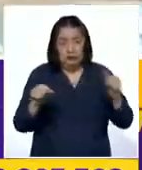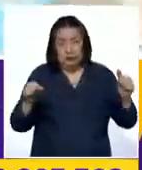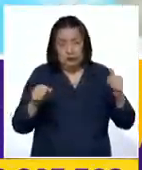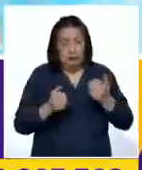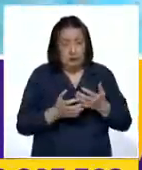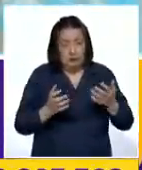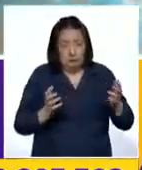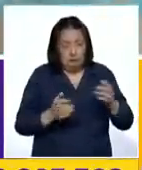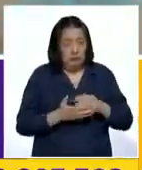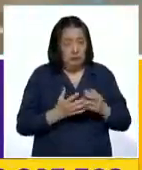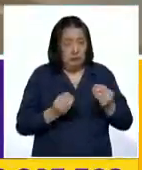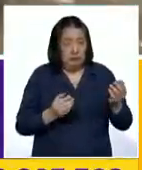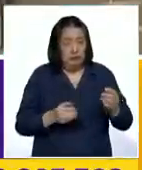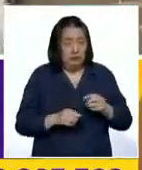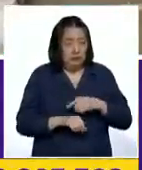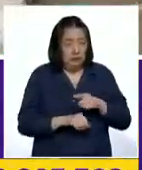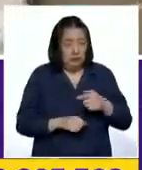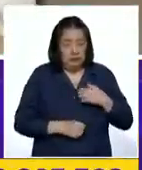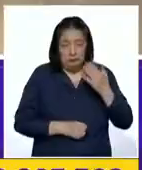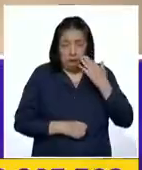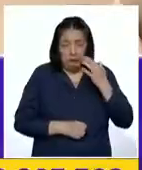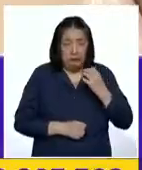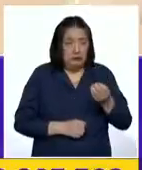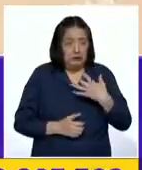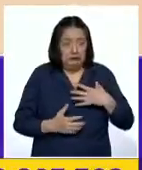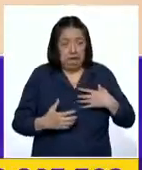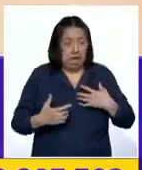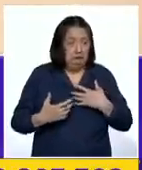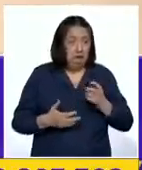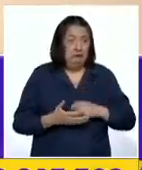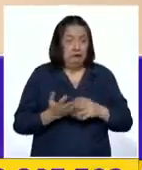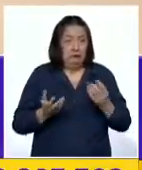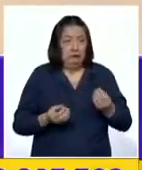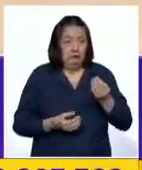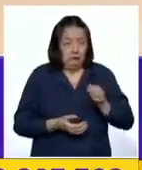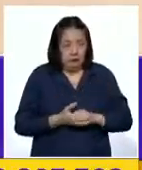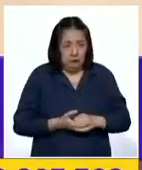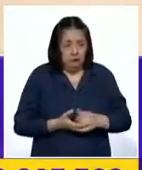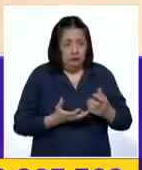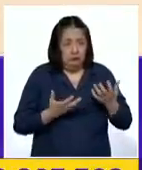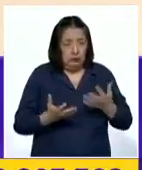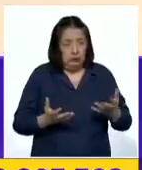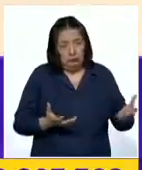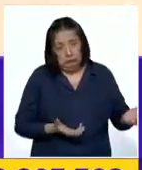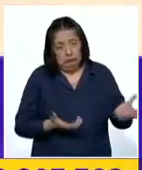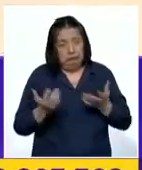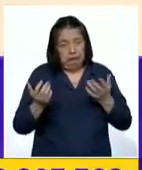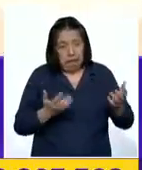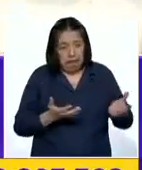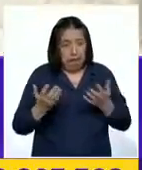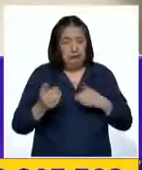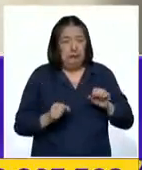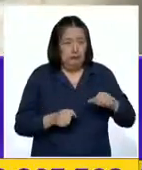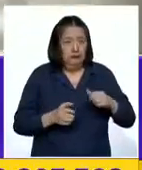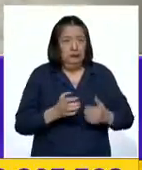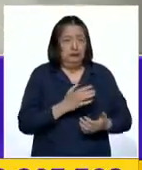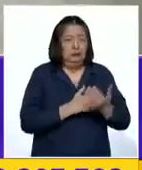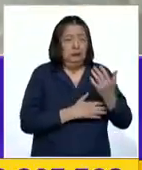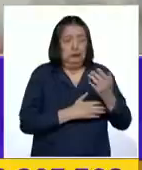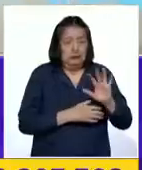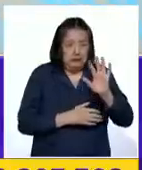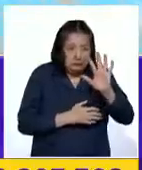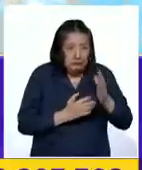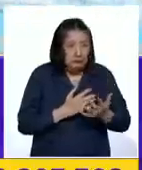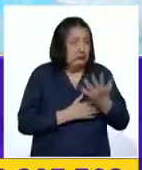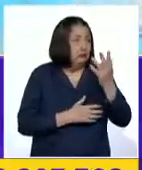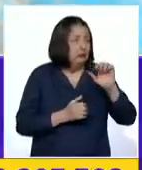tienen, porque quedaron horas, ¿no? Su mamá me contaba la angustia también porque han estado cargando las cosas desde la mañana. Sí, desde la mañana, desde las 5 de la